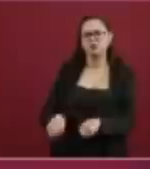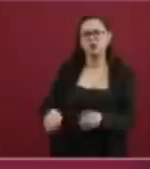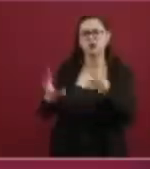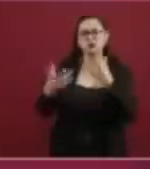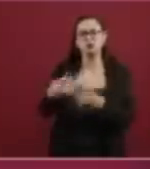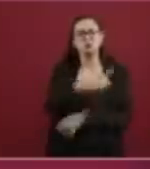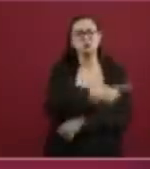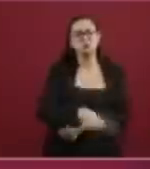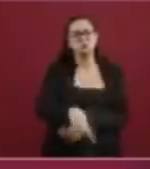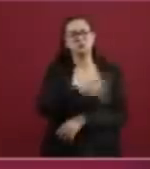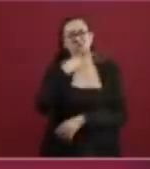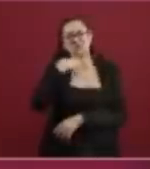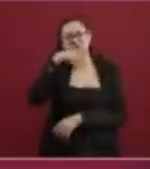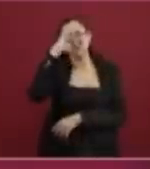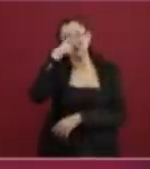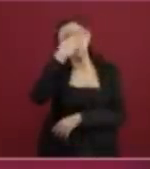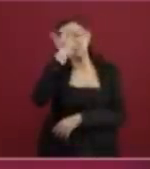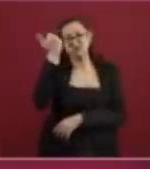Se